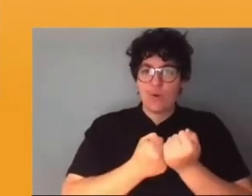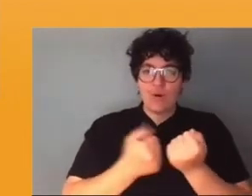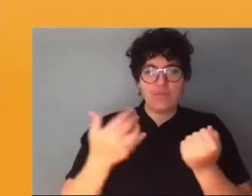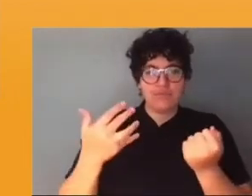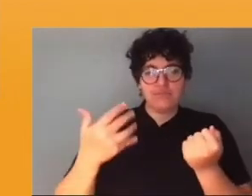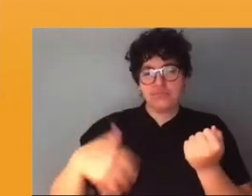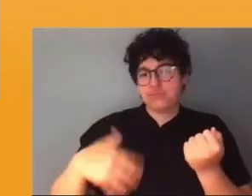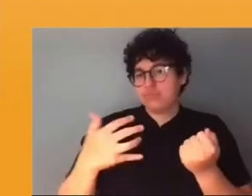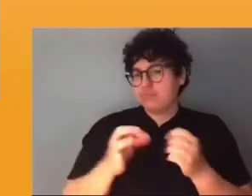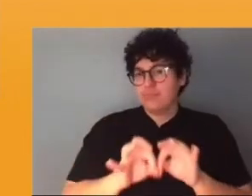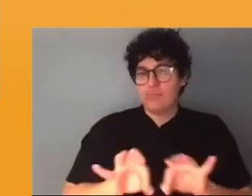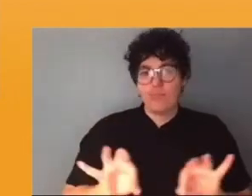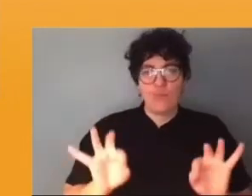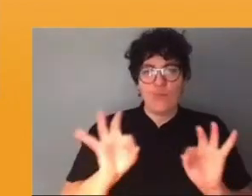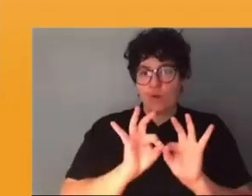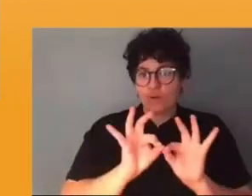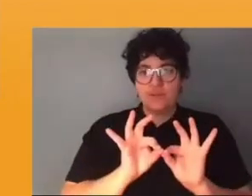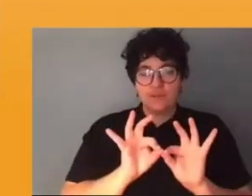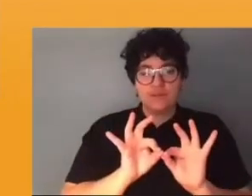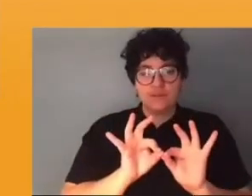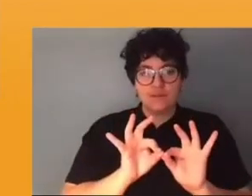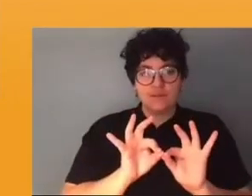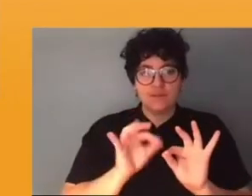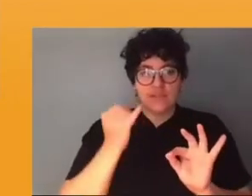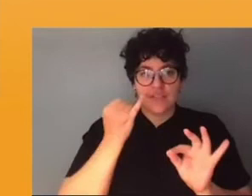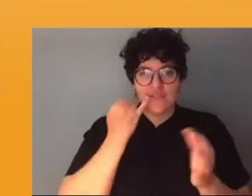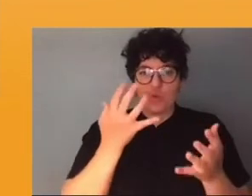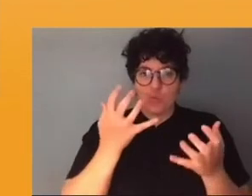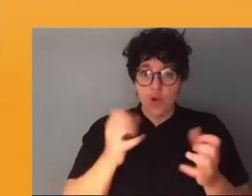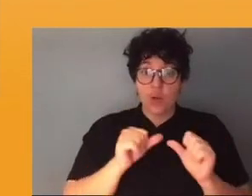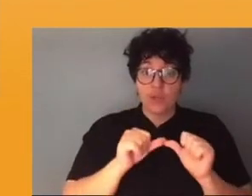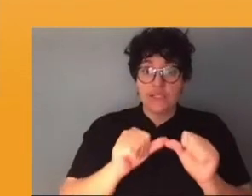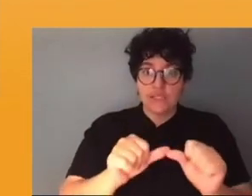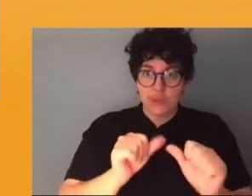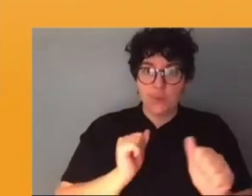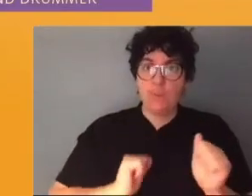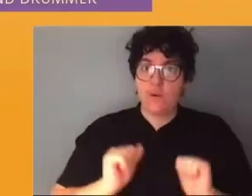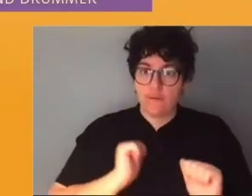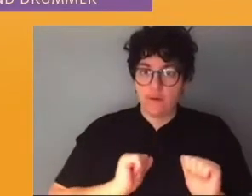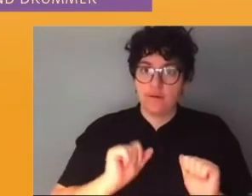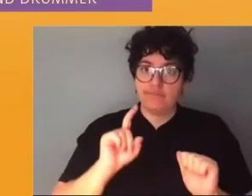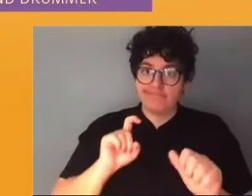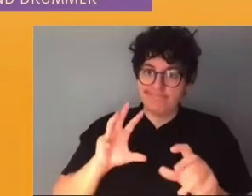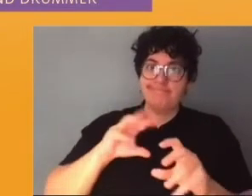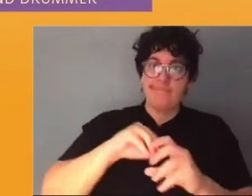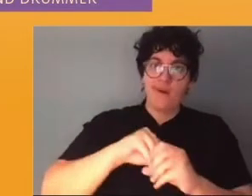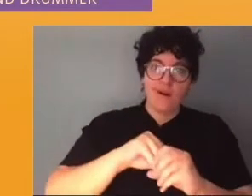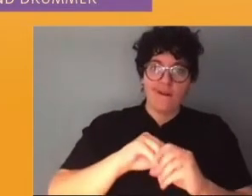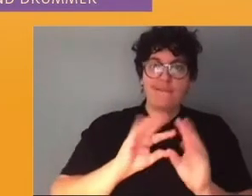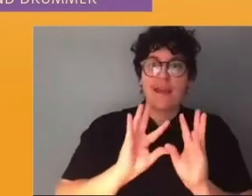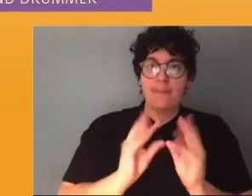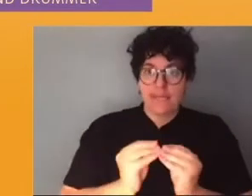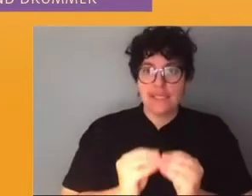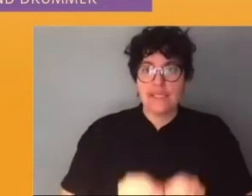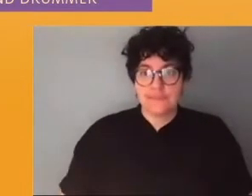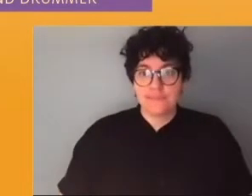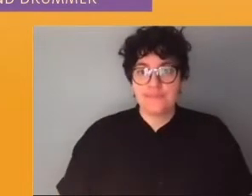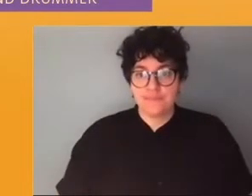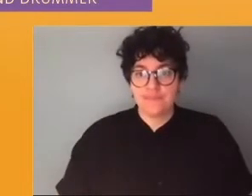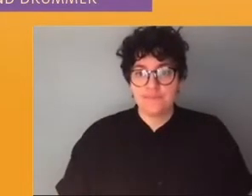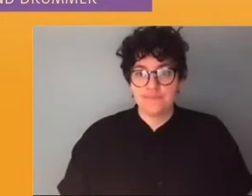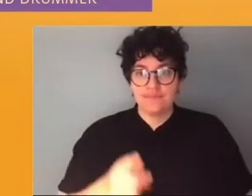importante si queremos seguir haciendo el performance. Sí, absolutamente. Y yo pienso que